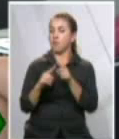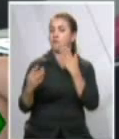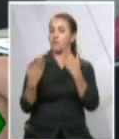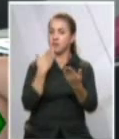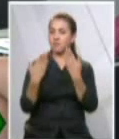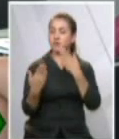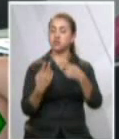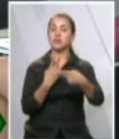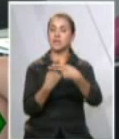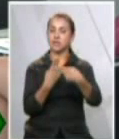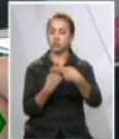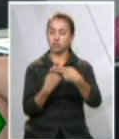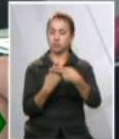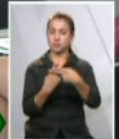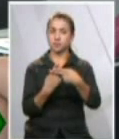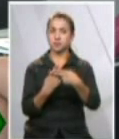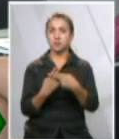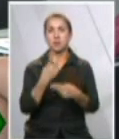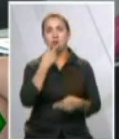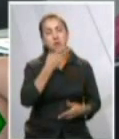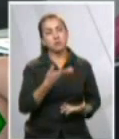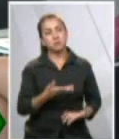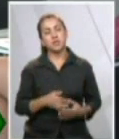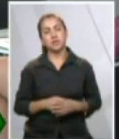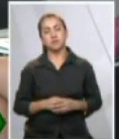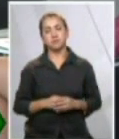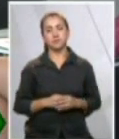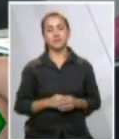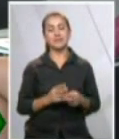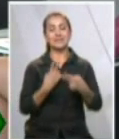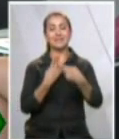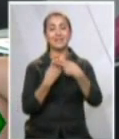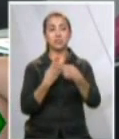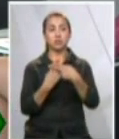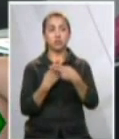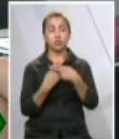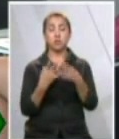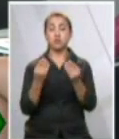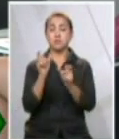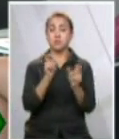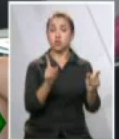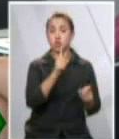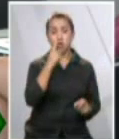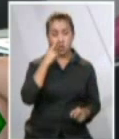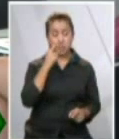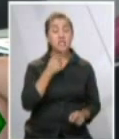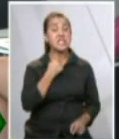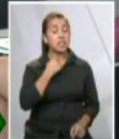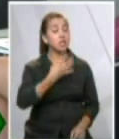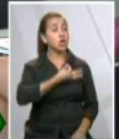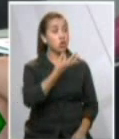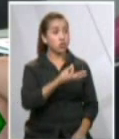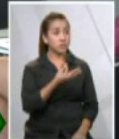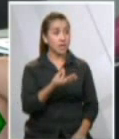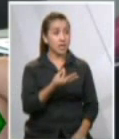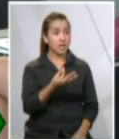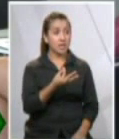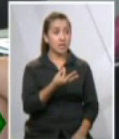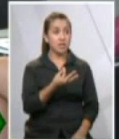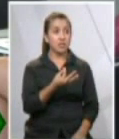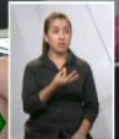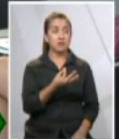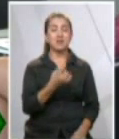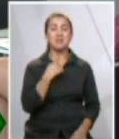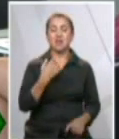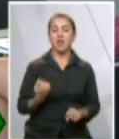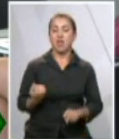benefician en la Teletón? Mira, en Teletón... Y mucha gente no conoce, también es interesante contarles a ellos. ¿Y en qué sirve a